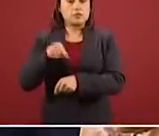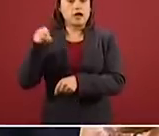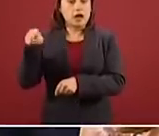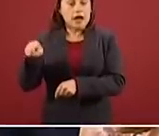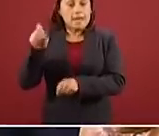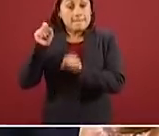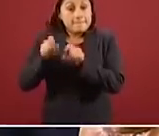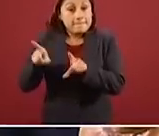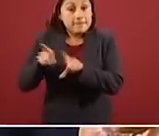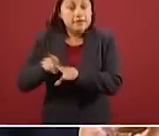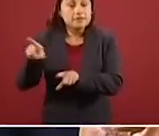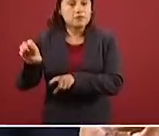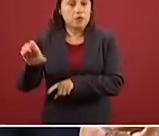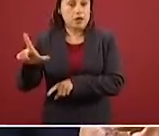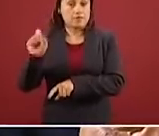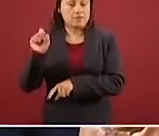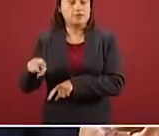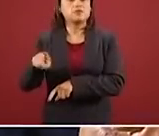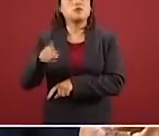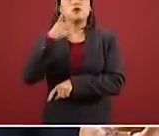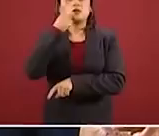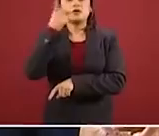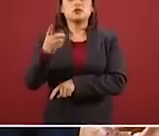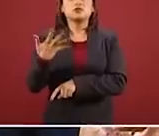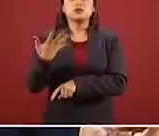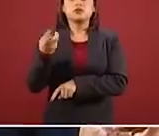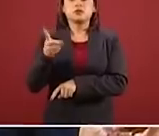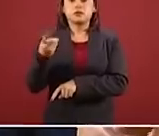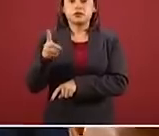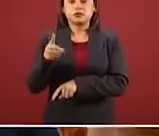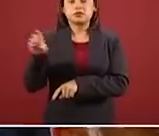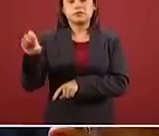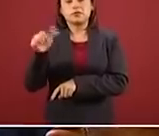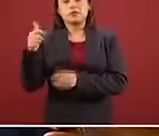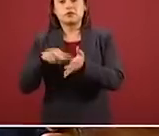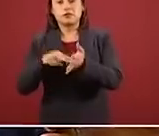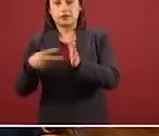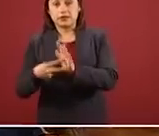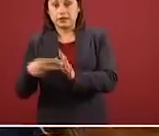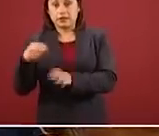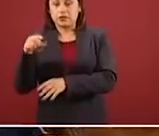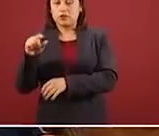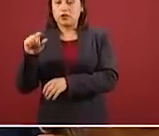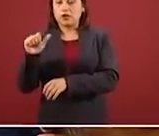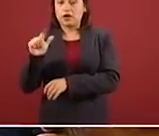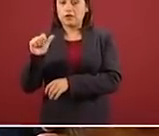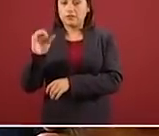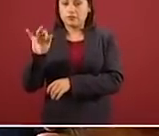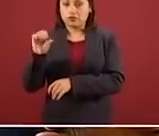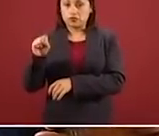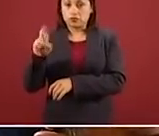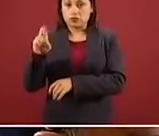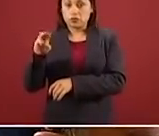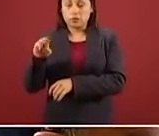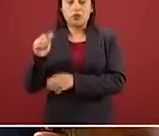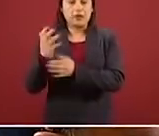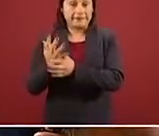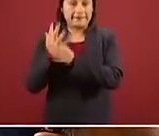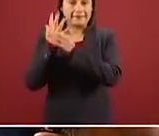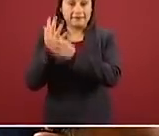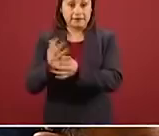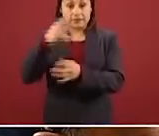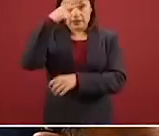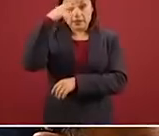el pasado 5 de diciembre, el ingeniero Alfonso Romo, y también dice, México es un paraíso